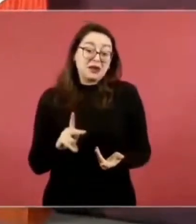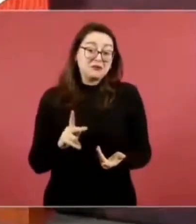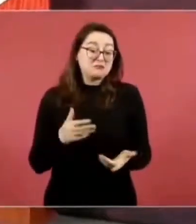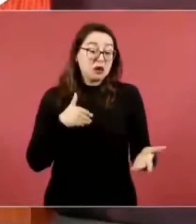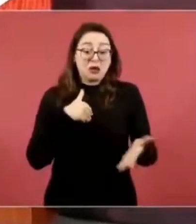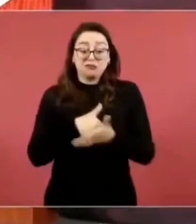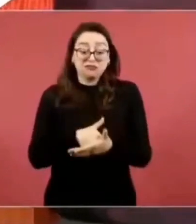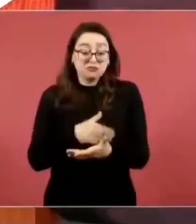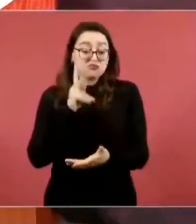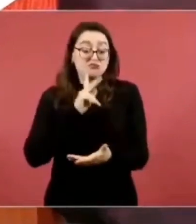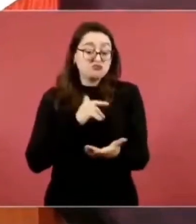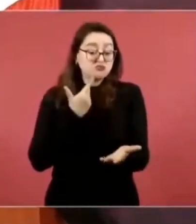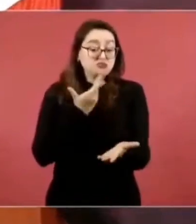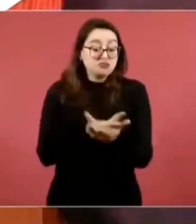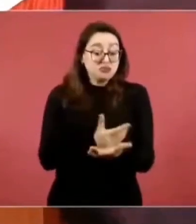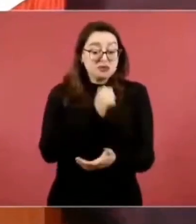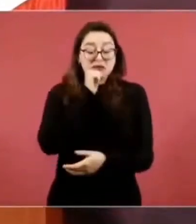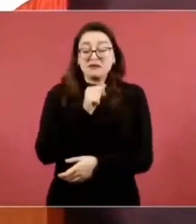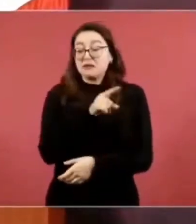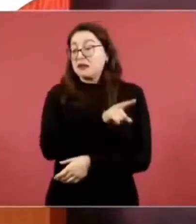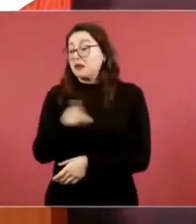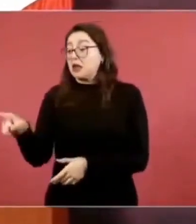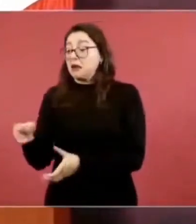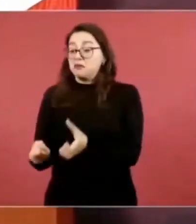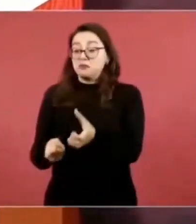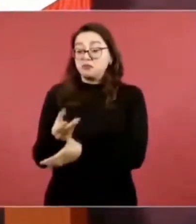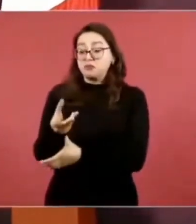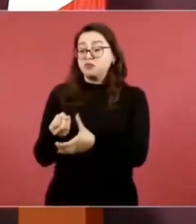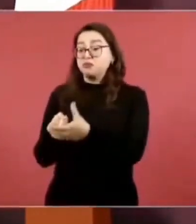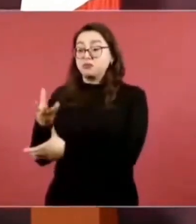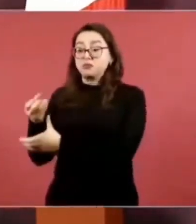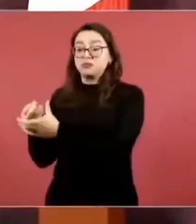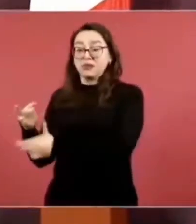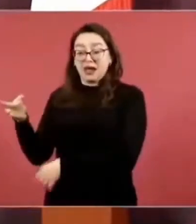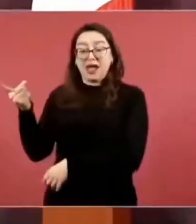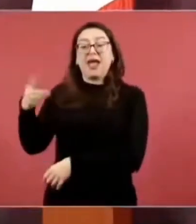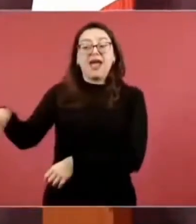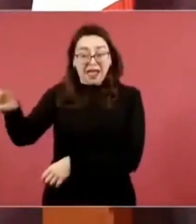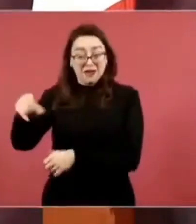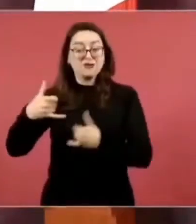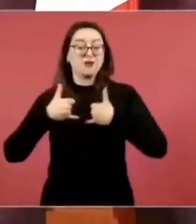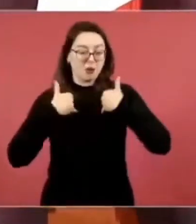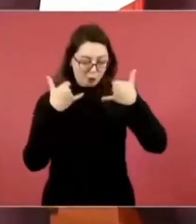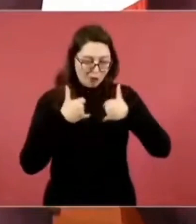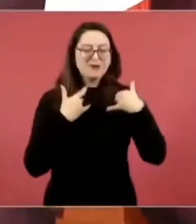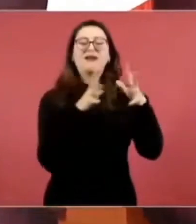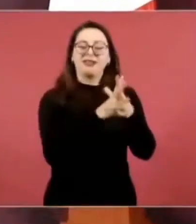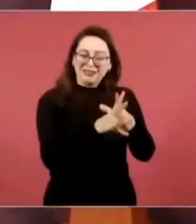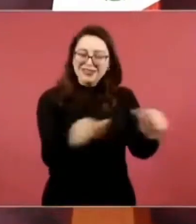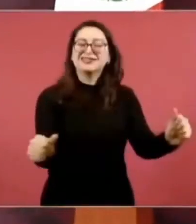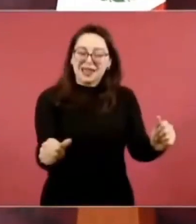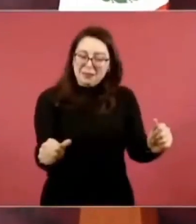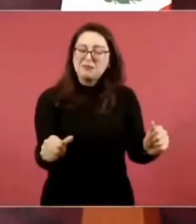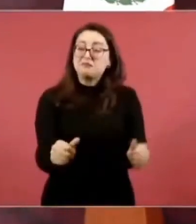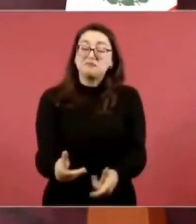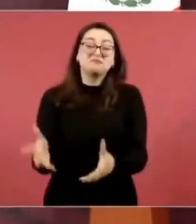Dejan en libertad a quienes sí habían participado en la desaparición de los jóvenes.